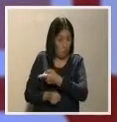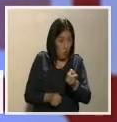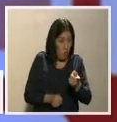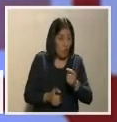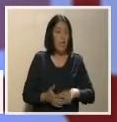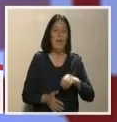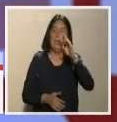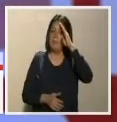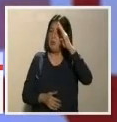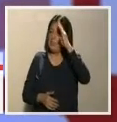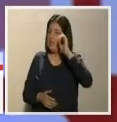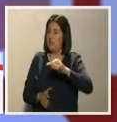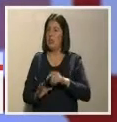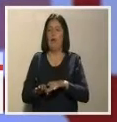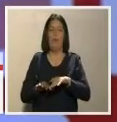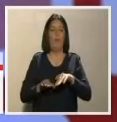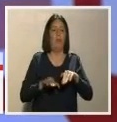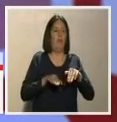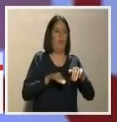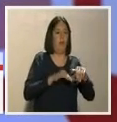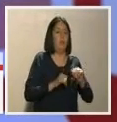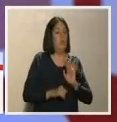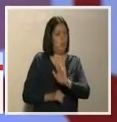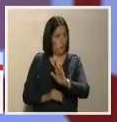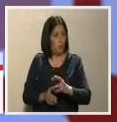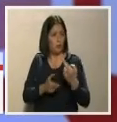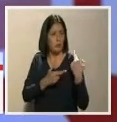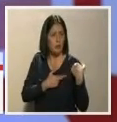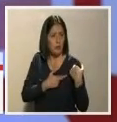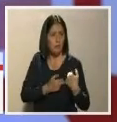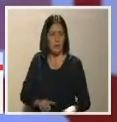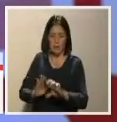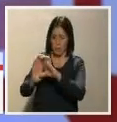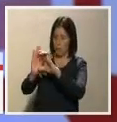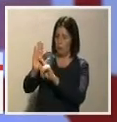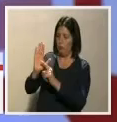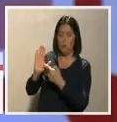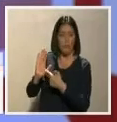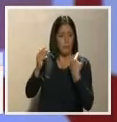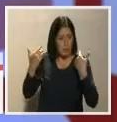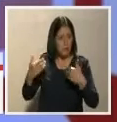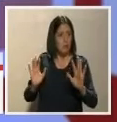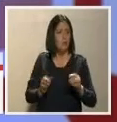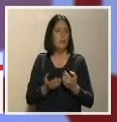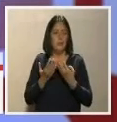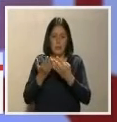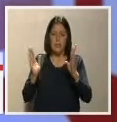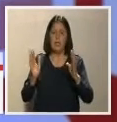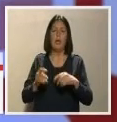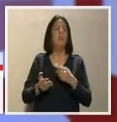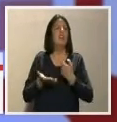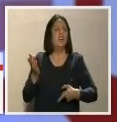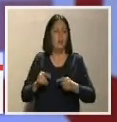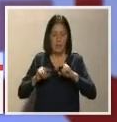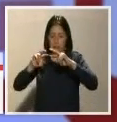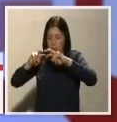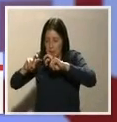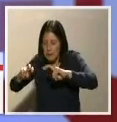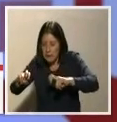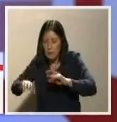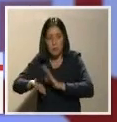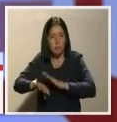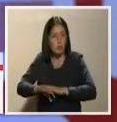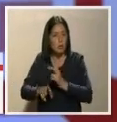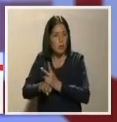nuestra policía de las responsabilidades constitucionales para los cuales fue creada: la investigación,